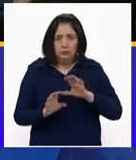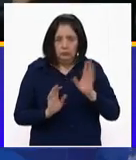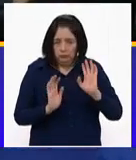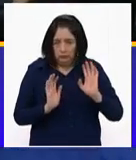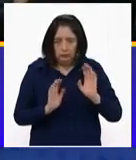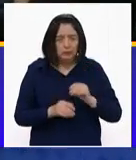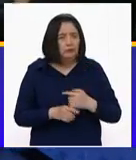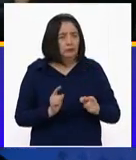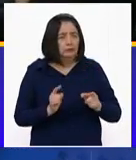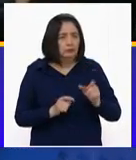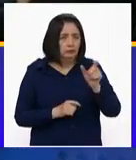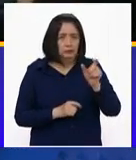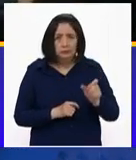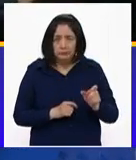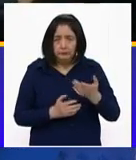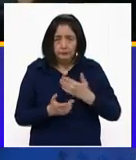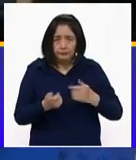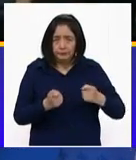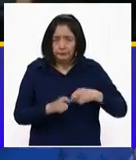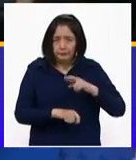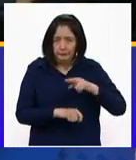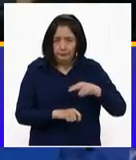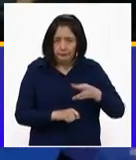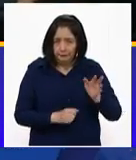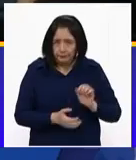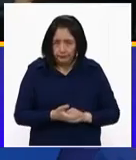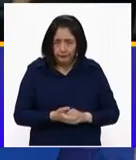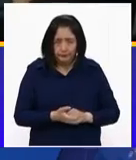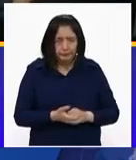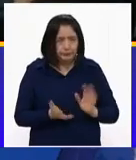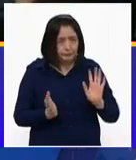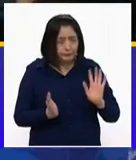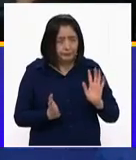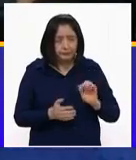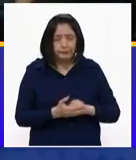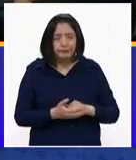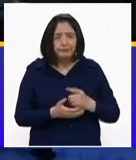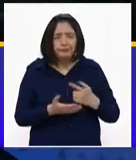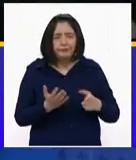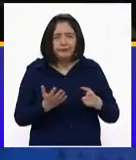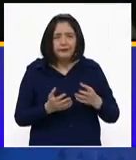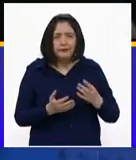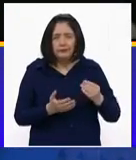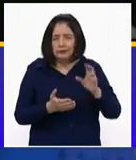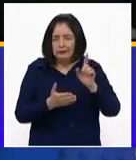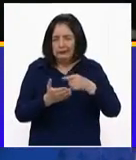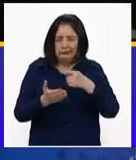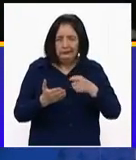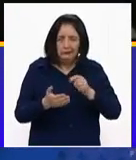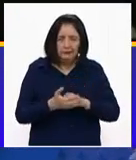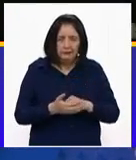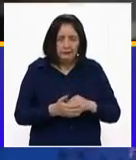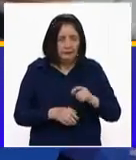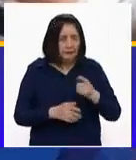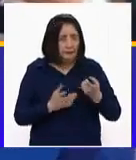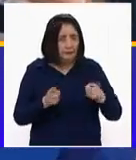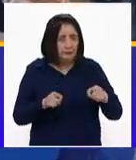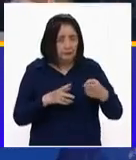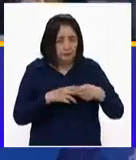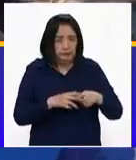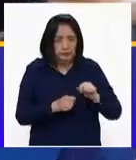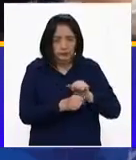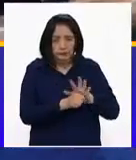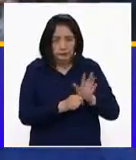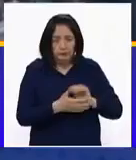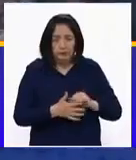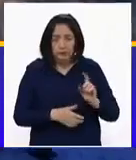moral. Un ciudadano, un gobernador regional, además, que ocupó mucha crítica durante el inicio de la pandemia, por lo